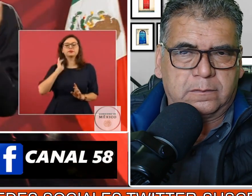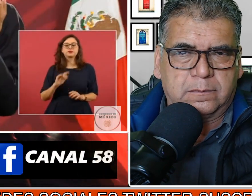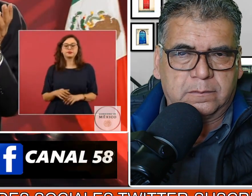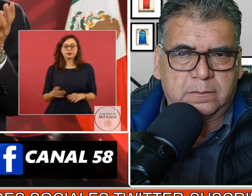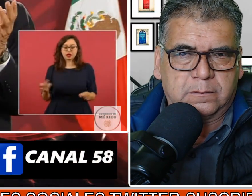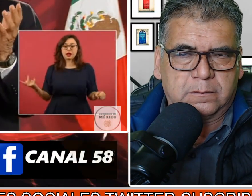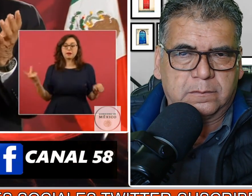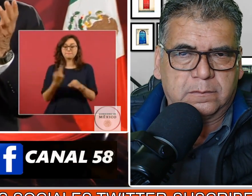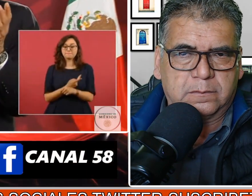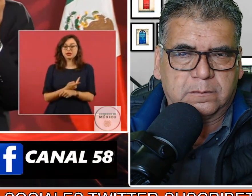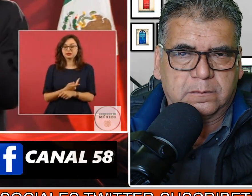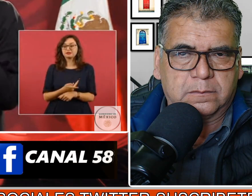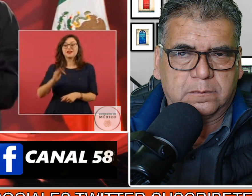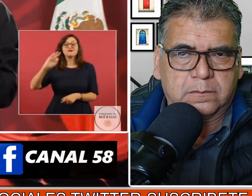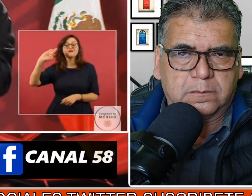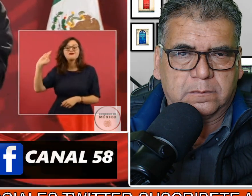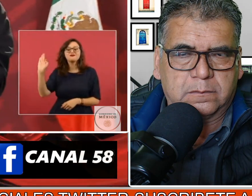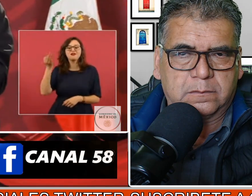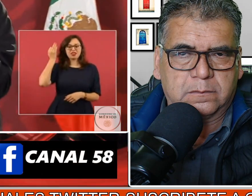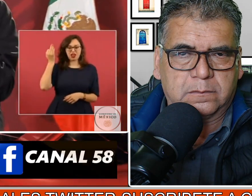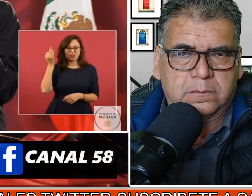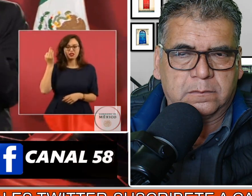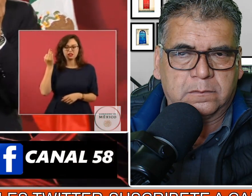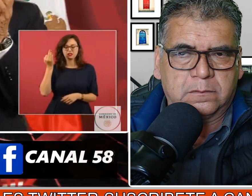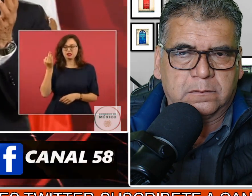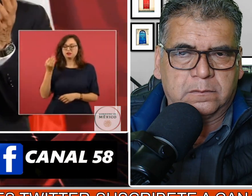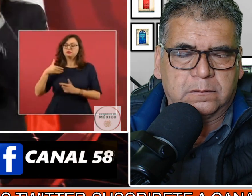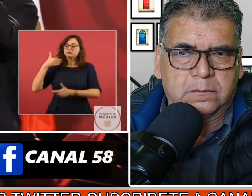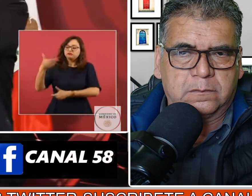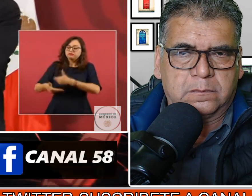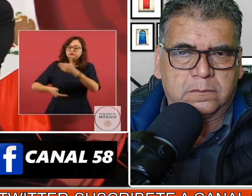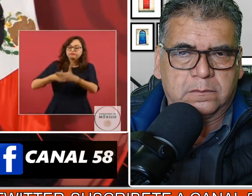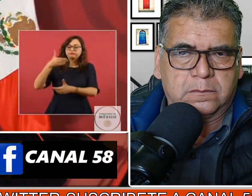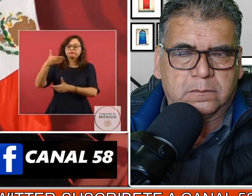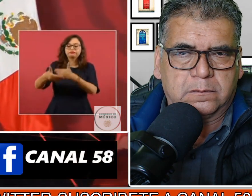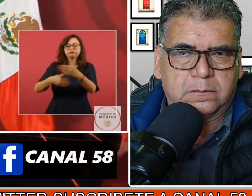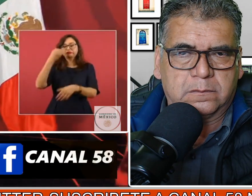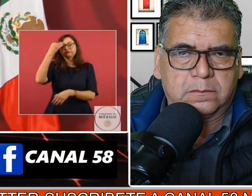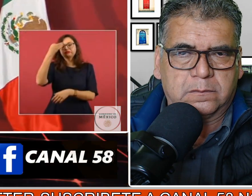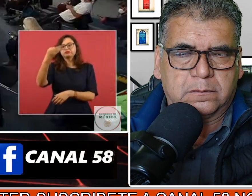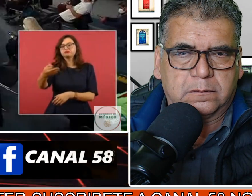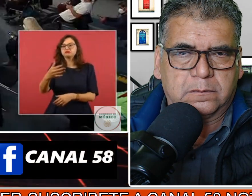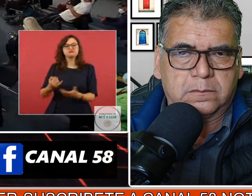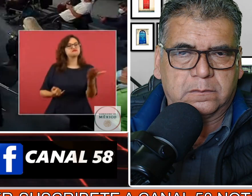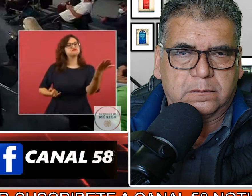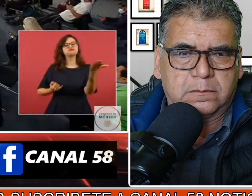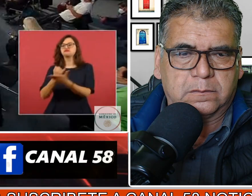la Secretaría de Salud Pública Federal se queda como un aparato burocrático